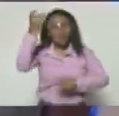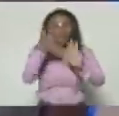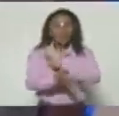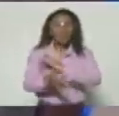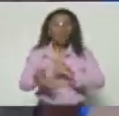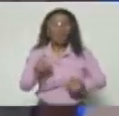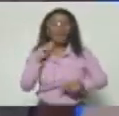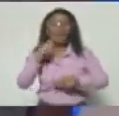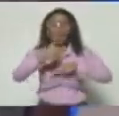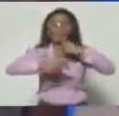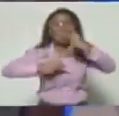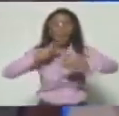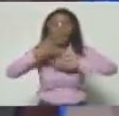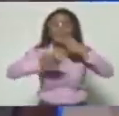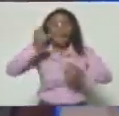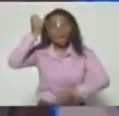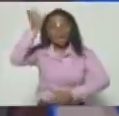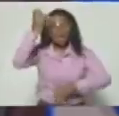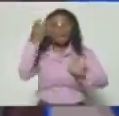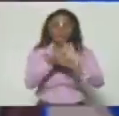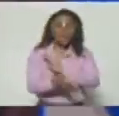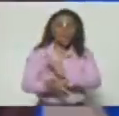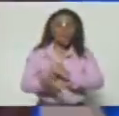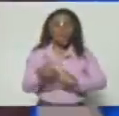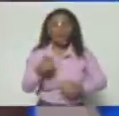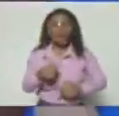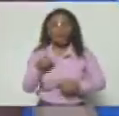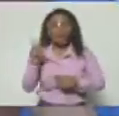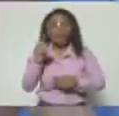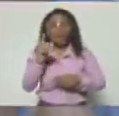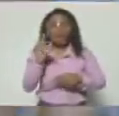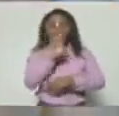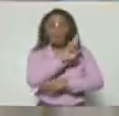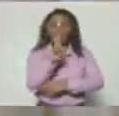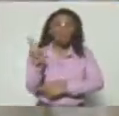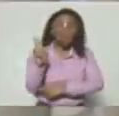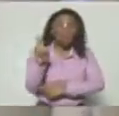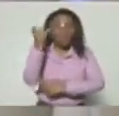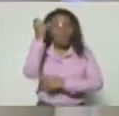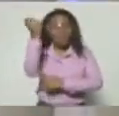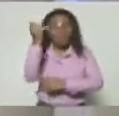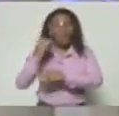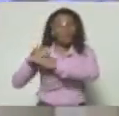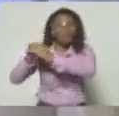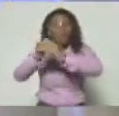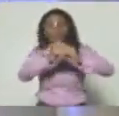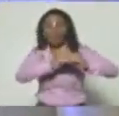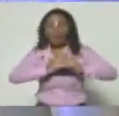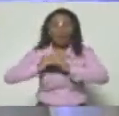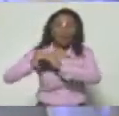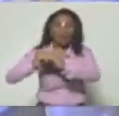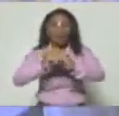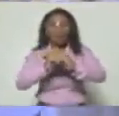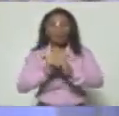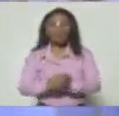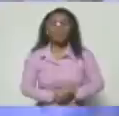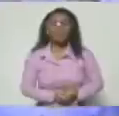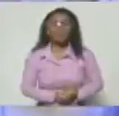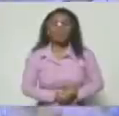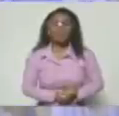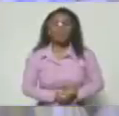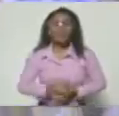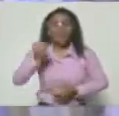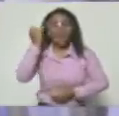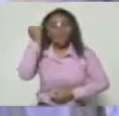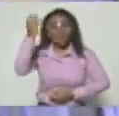virtud política, en nuestra idea de republicanismo, en nuestra idea de igualdad, en nuestra